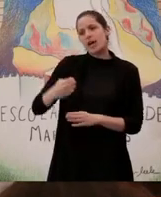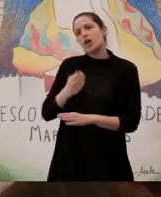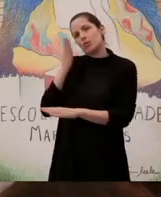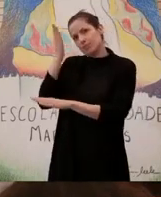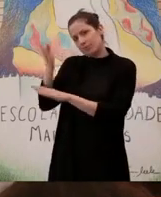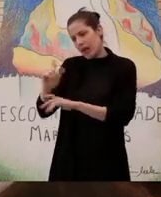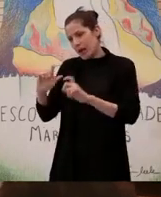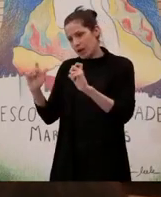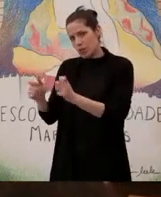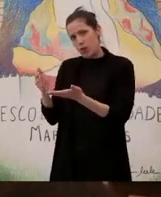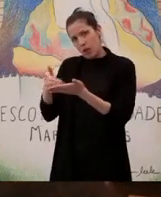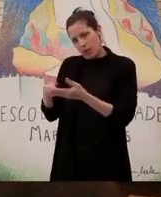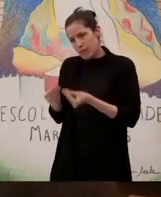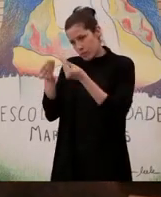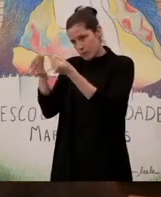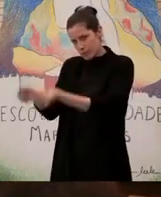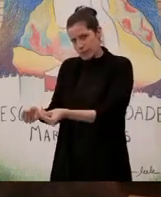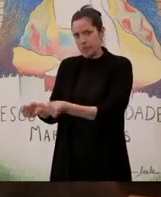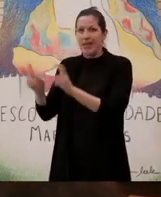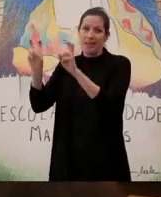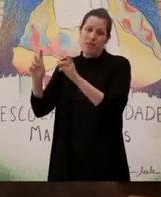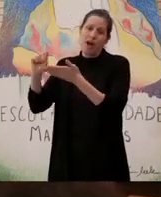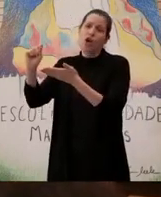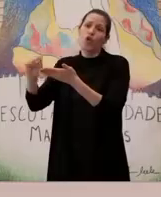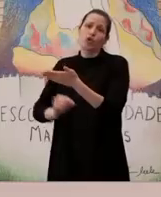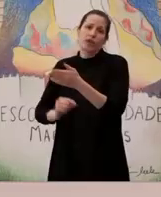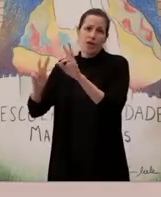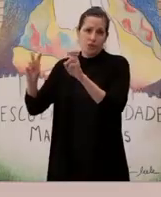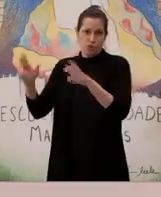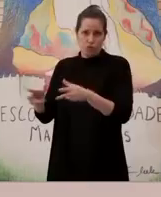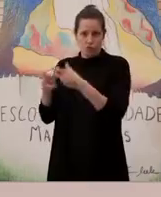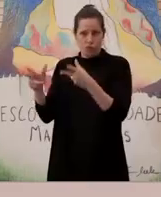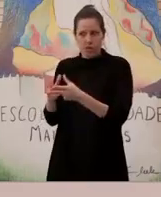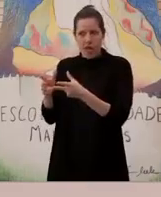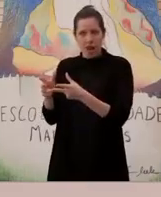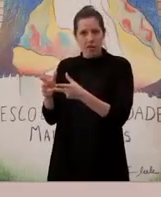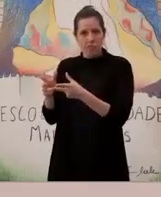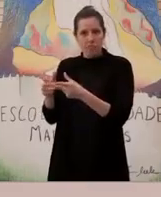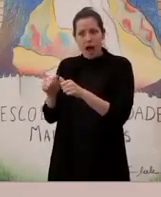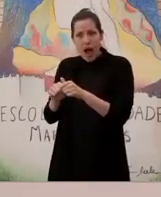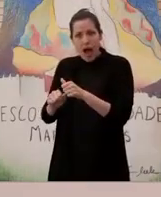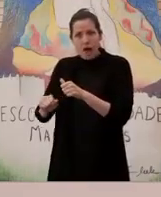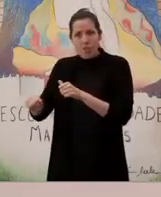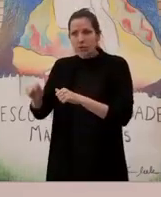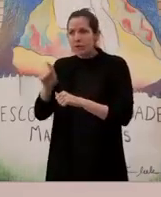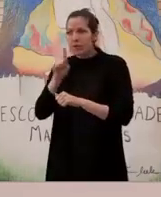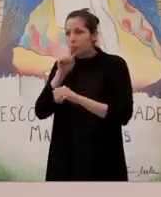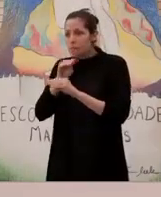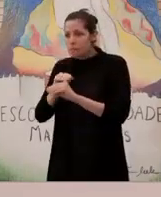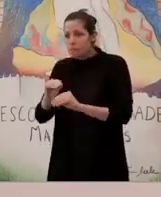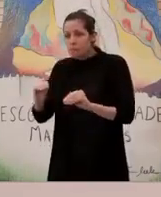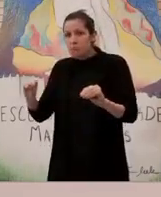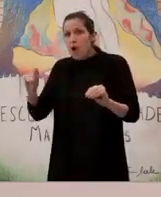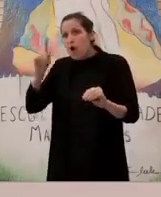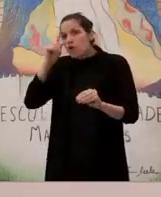cambiar un nuevo contrato social nunca más supemos de eso Lamento un libro porque el libro quedó nunca y